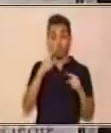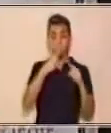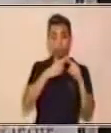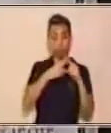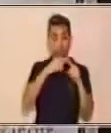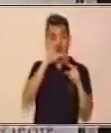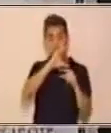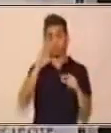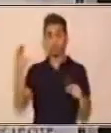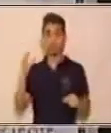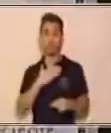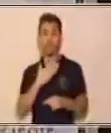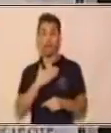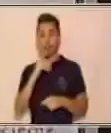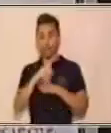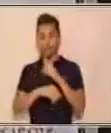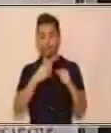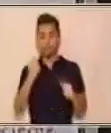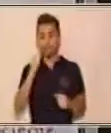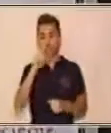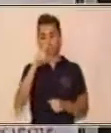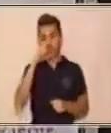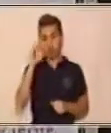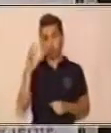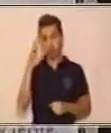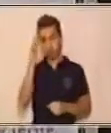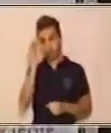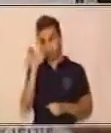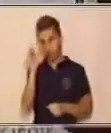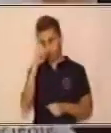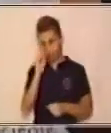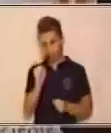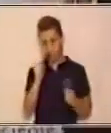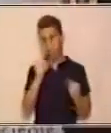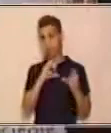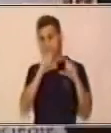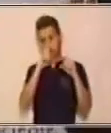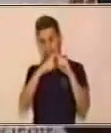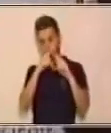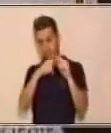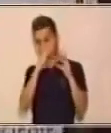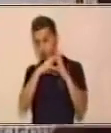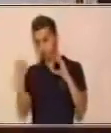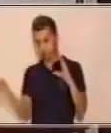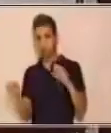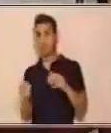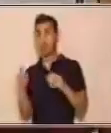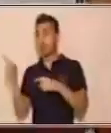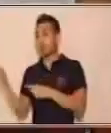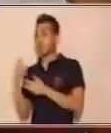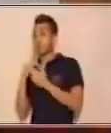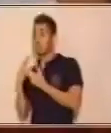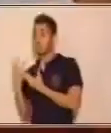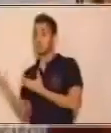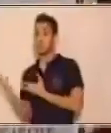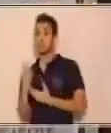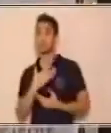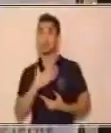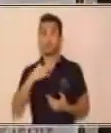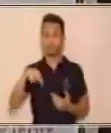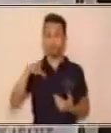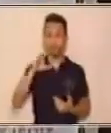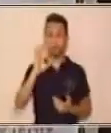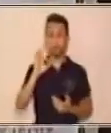Las partes de la división es algo que también tenemos que recordar. El número que voy a dividir se llama